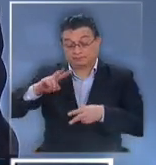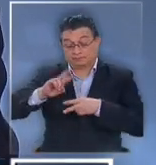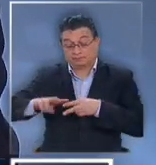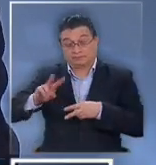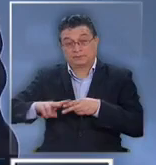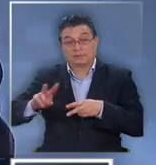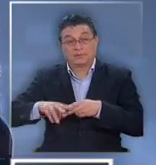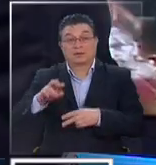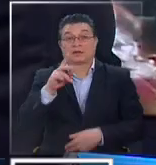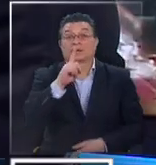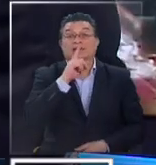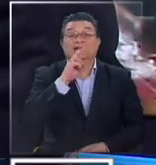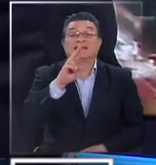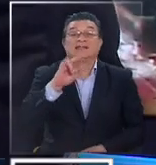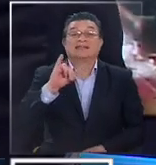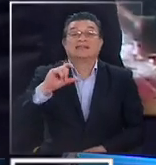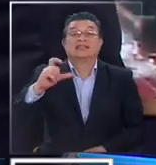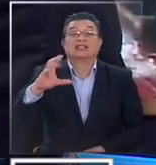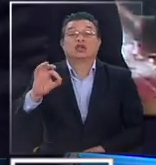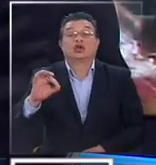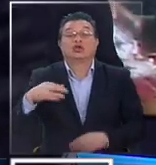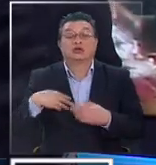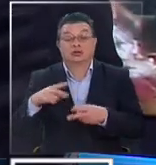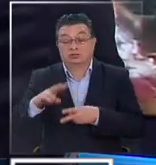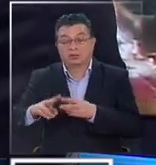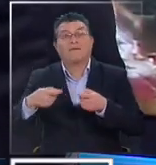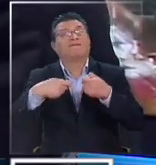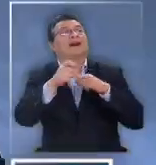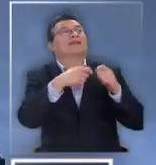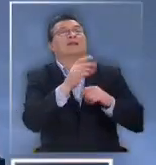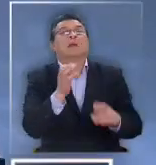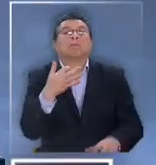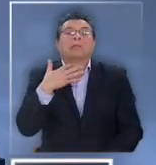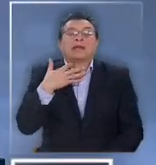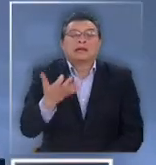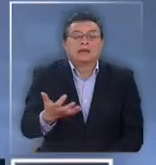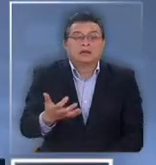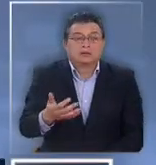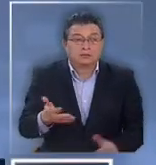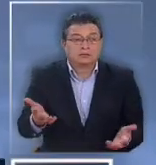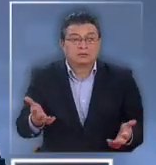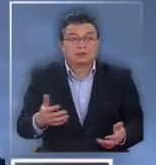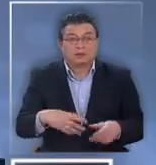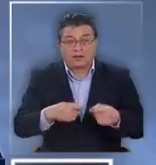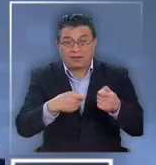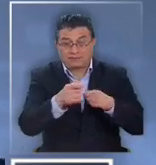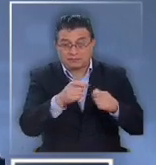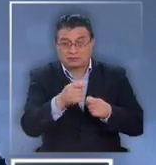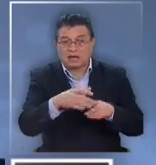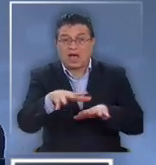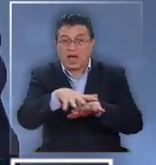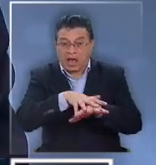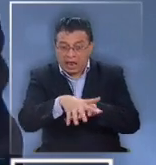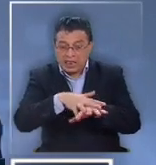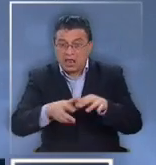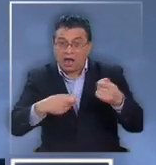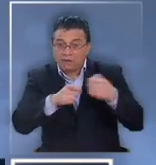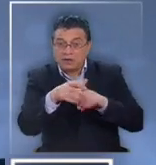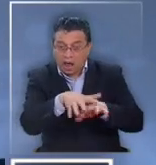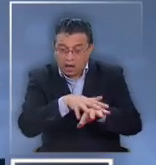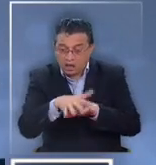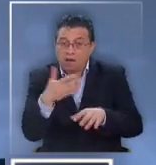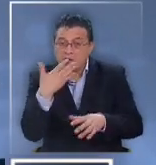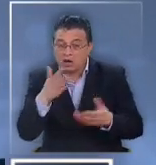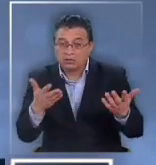trigo y oye pero porque express portas trigo debería exportar harina bueno